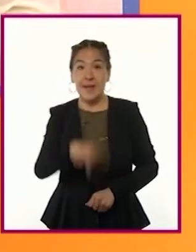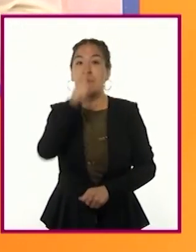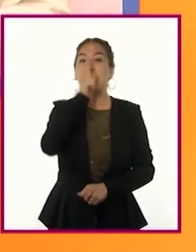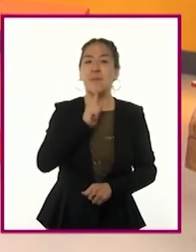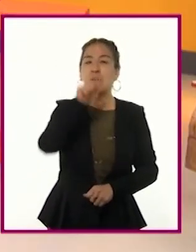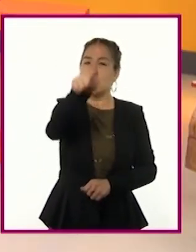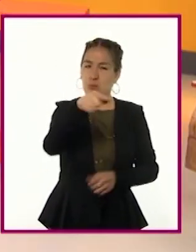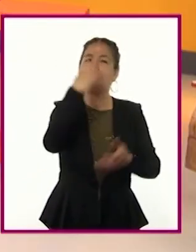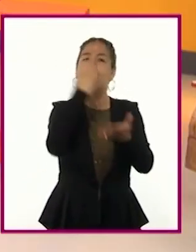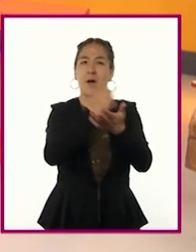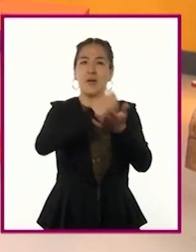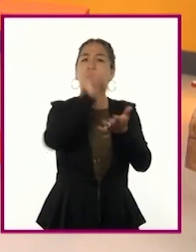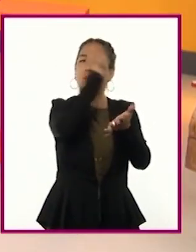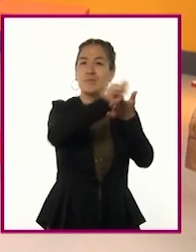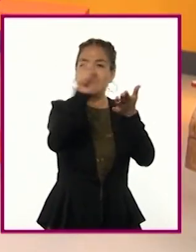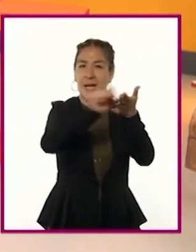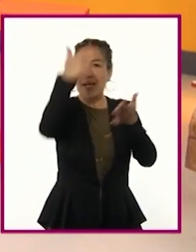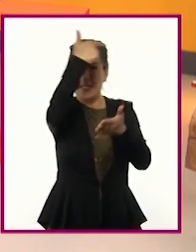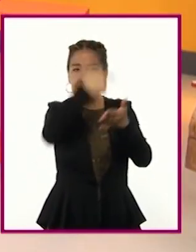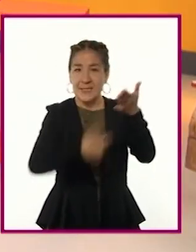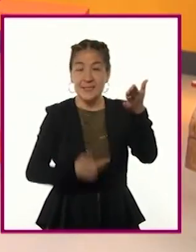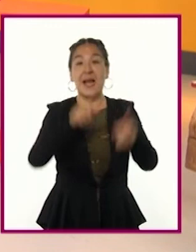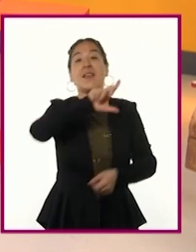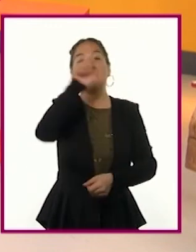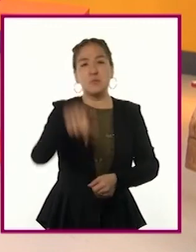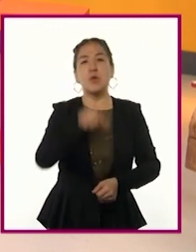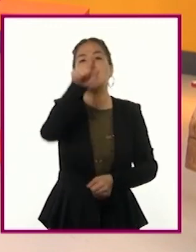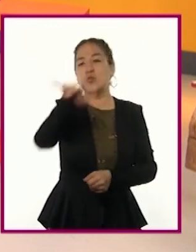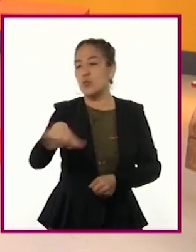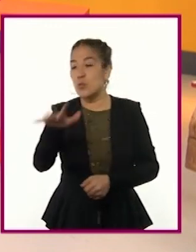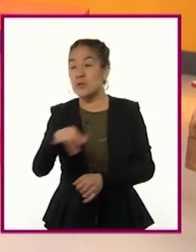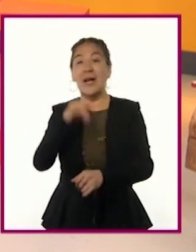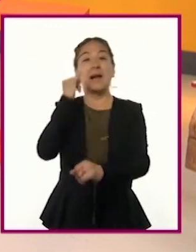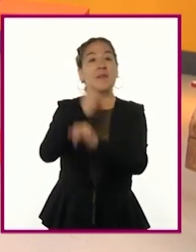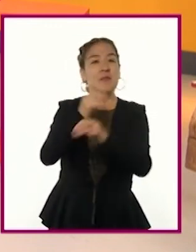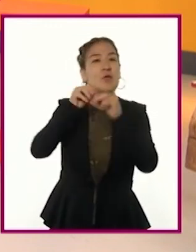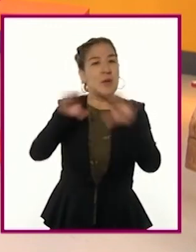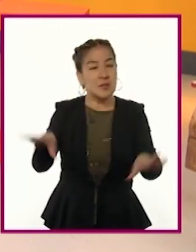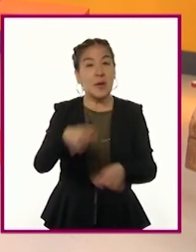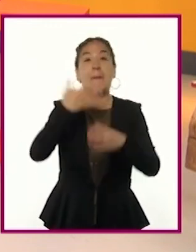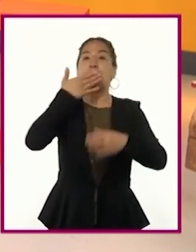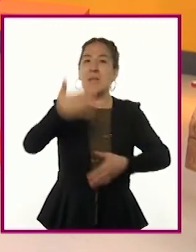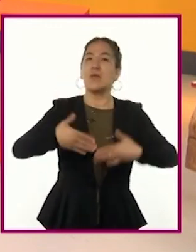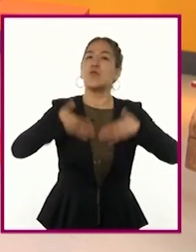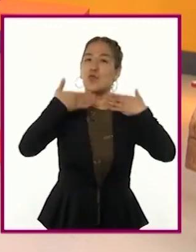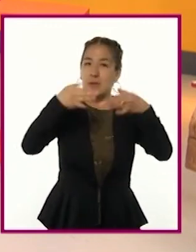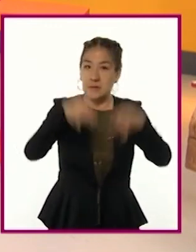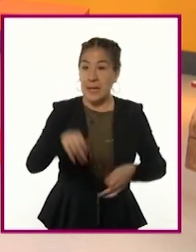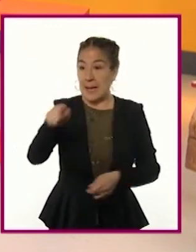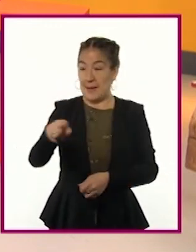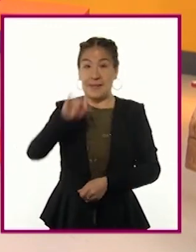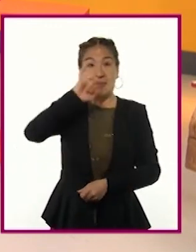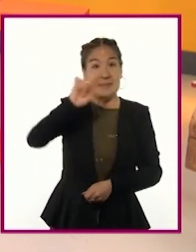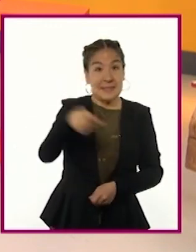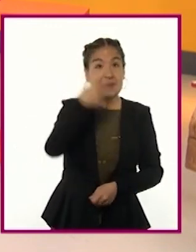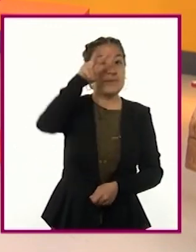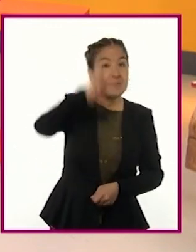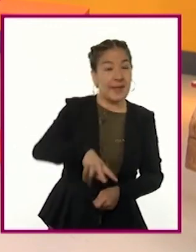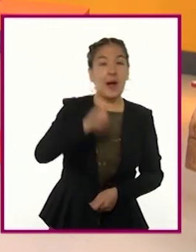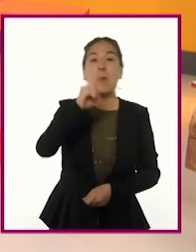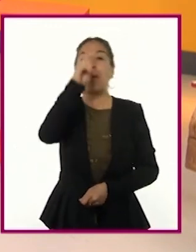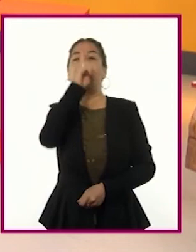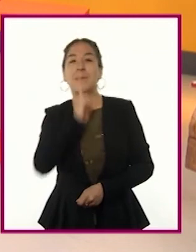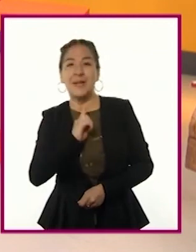cuaderno. Después, busquen información en fuentes confiables que les permitan determinar si son verdad o mito